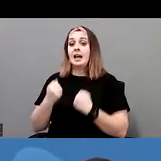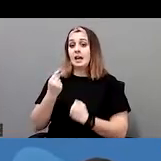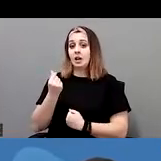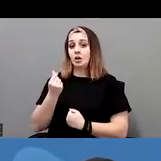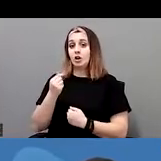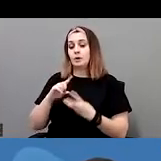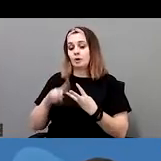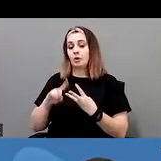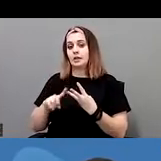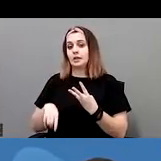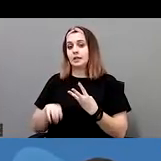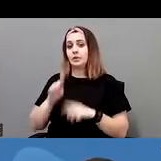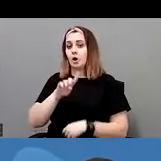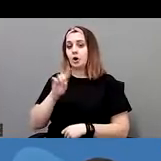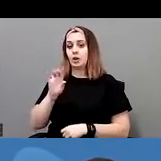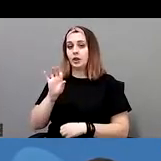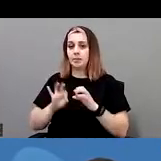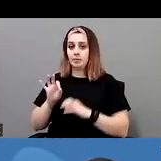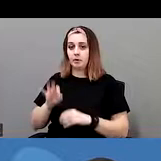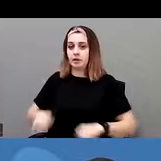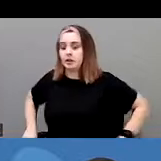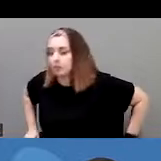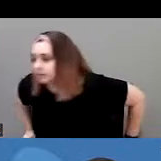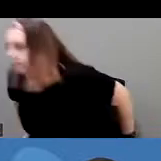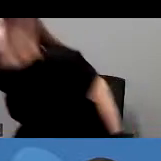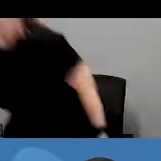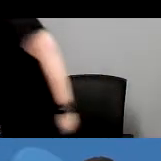lugar con un 11%.